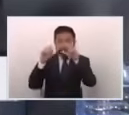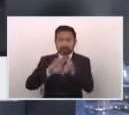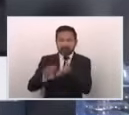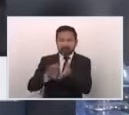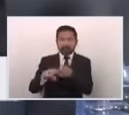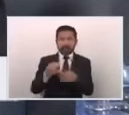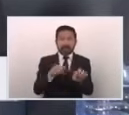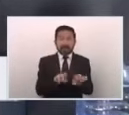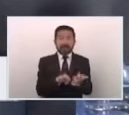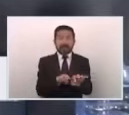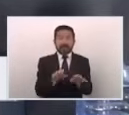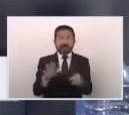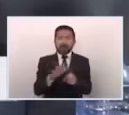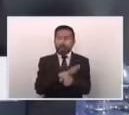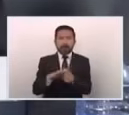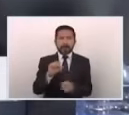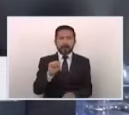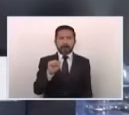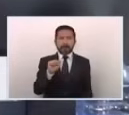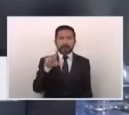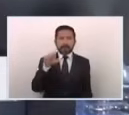de redacciones completas.